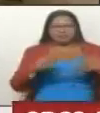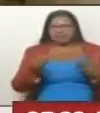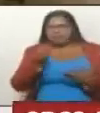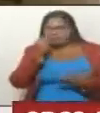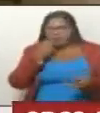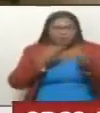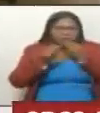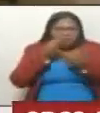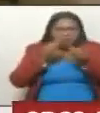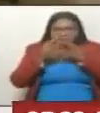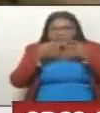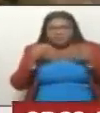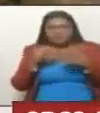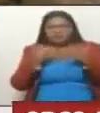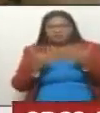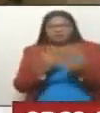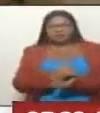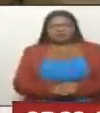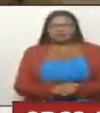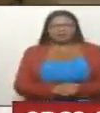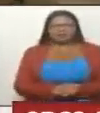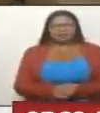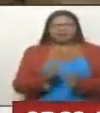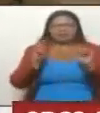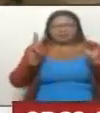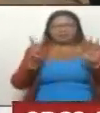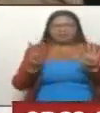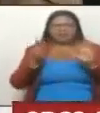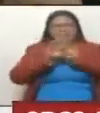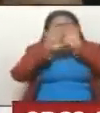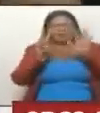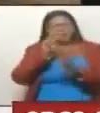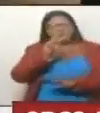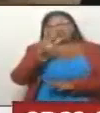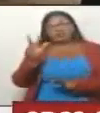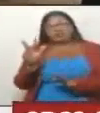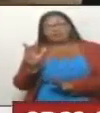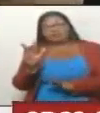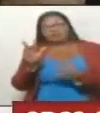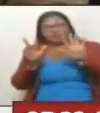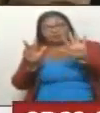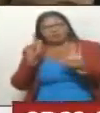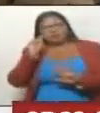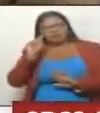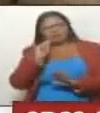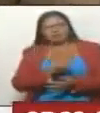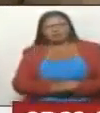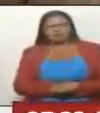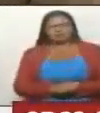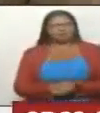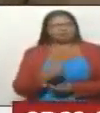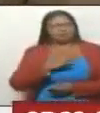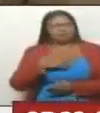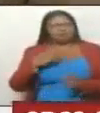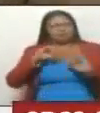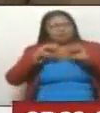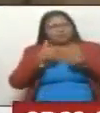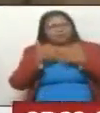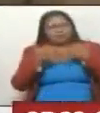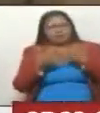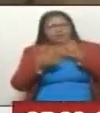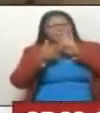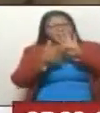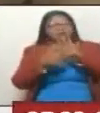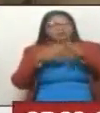está en un proceso de degustación. 7 de la mañana, 28 minutos. Queremos arrancar, diputado, con el mensaje el día de ayer, la